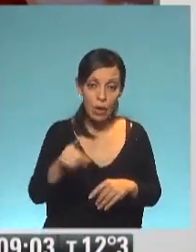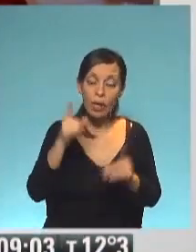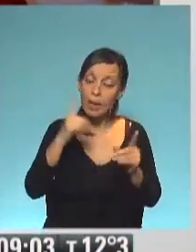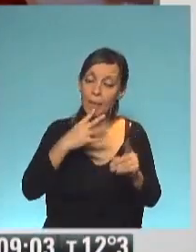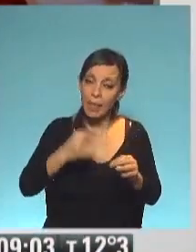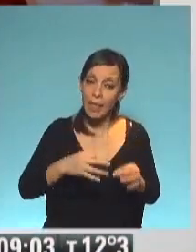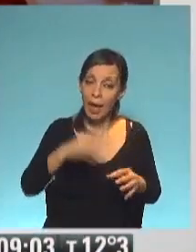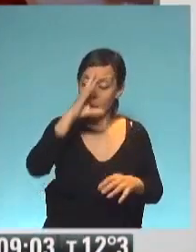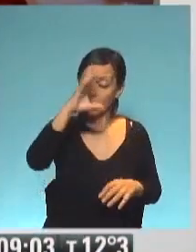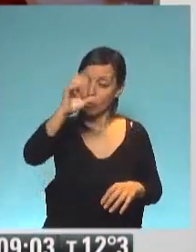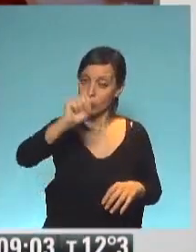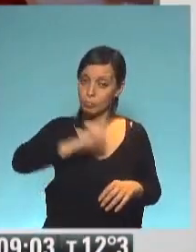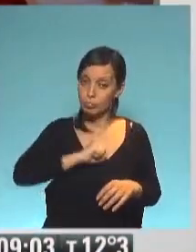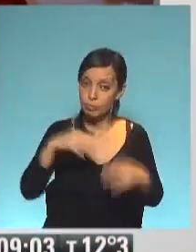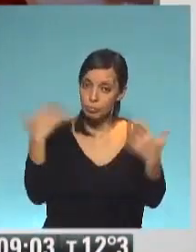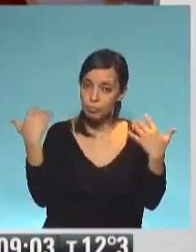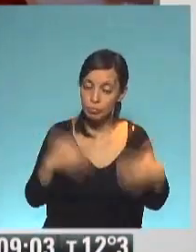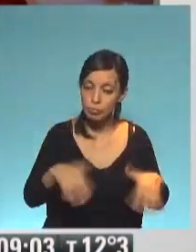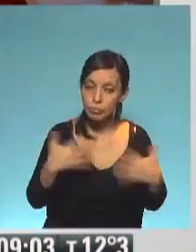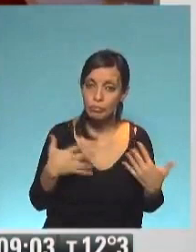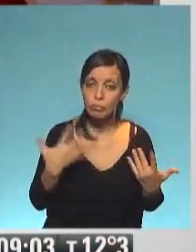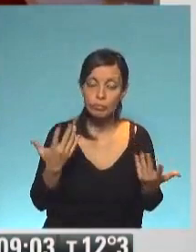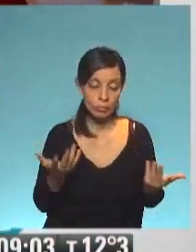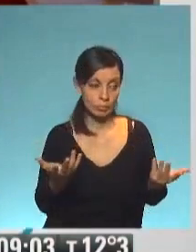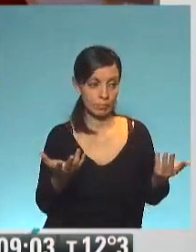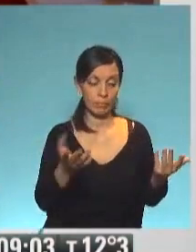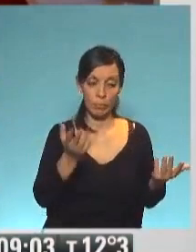desafío, algo, digamos, jamás vivido.